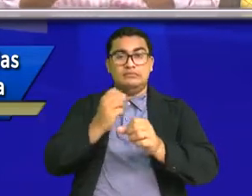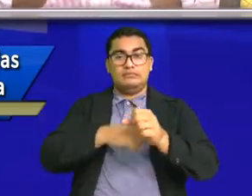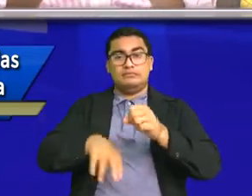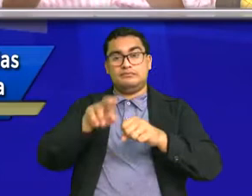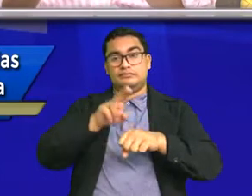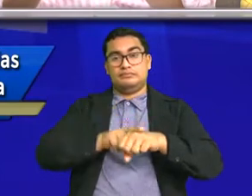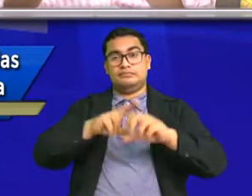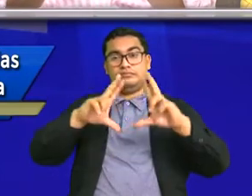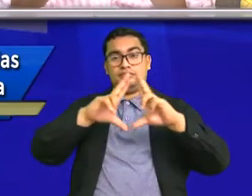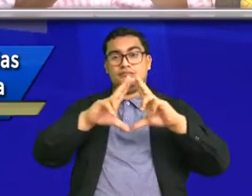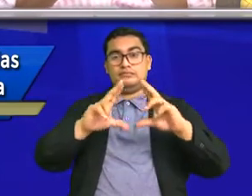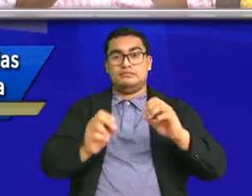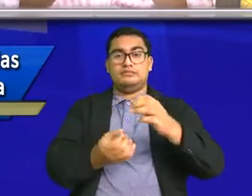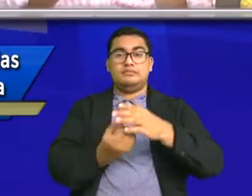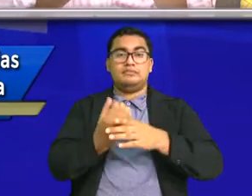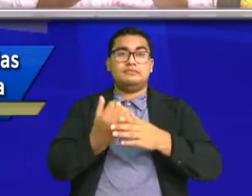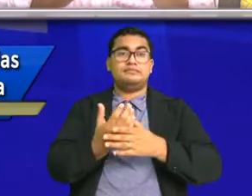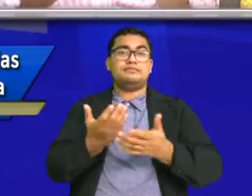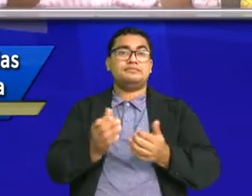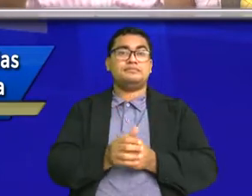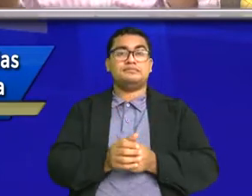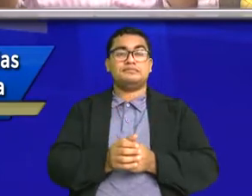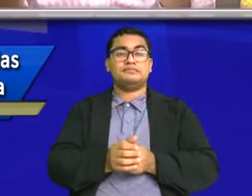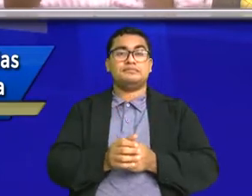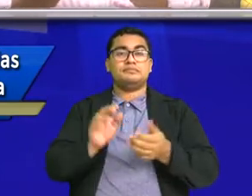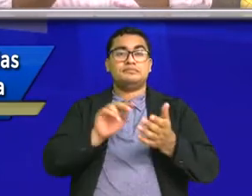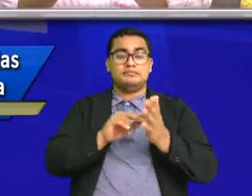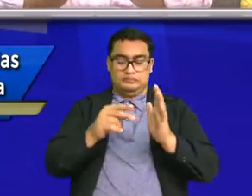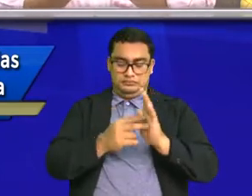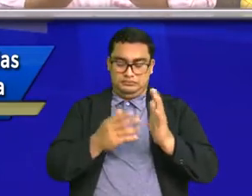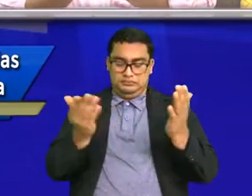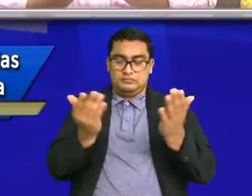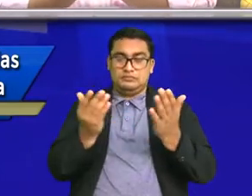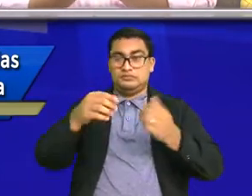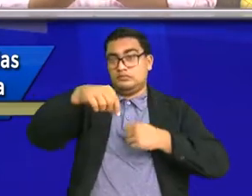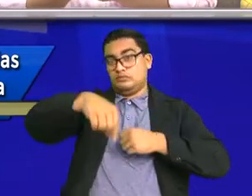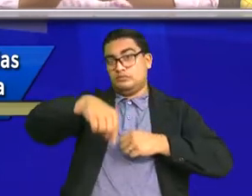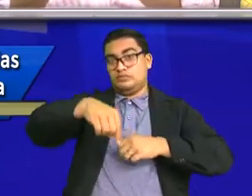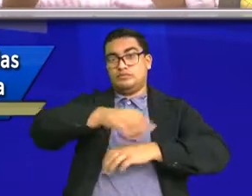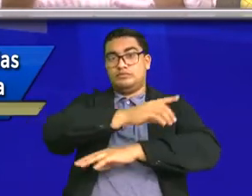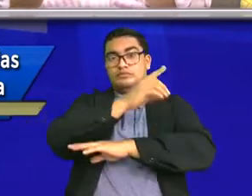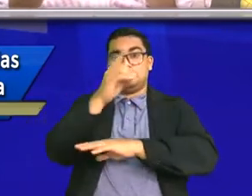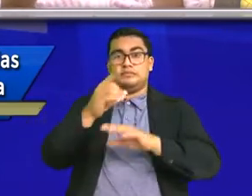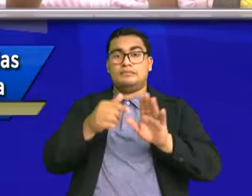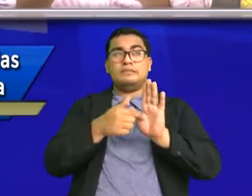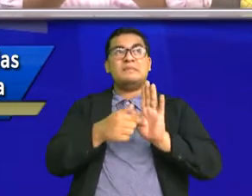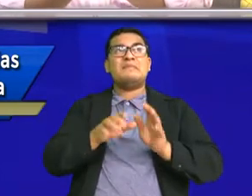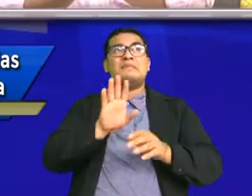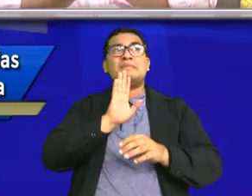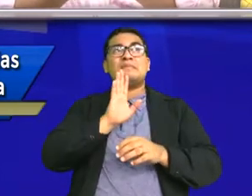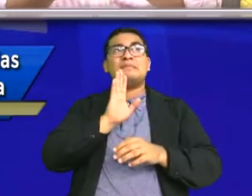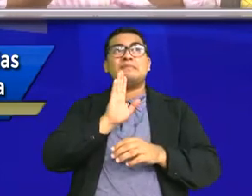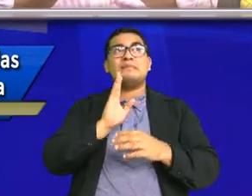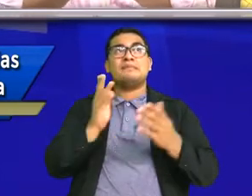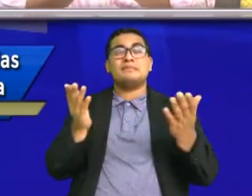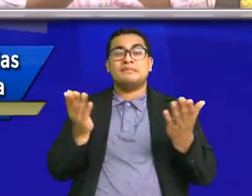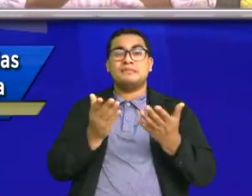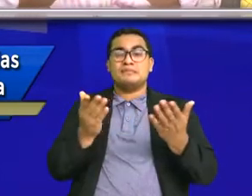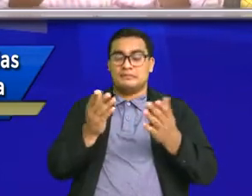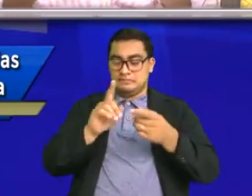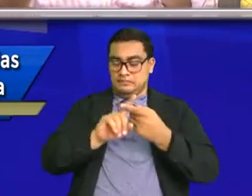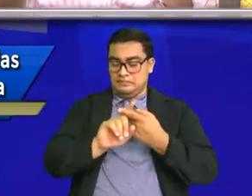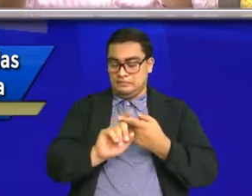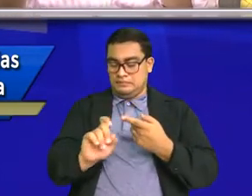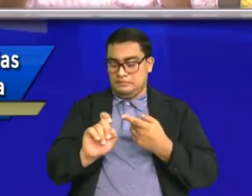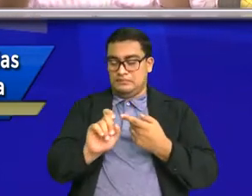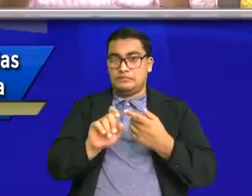y eso eso eso ha generado que fue es hoy que hoy en día por ejemplo ir hablando de este en este mes de que